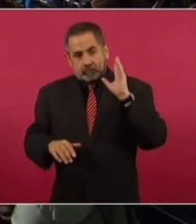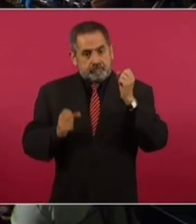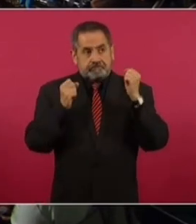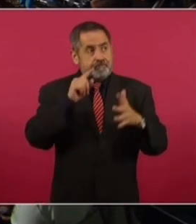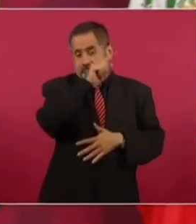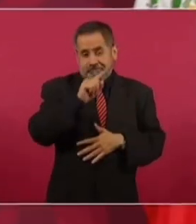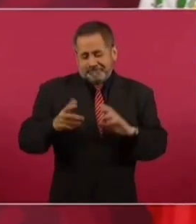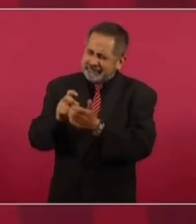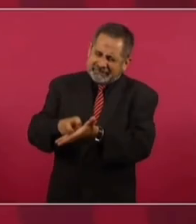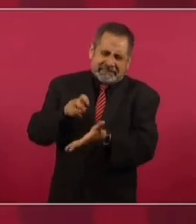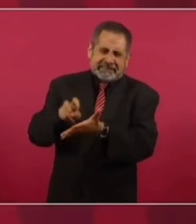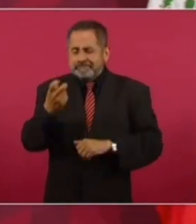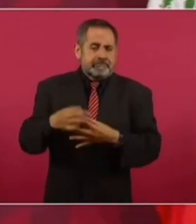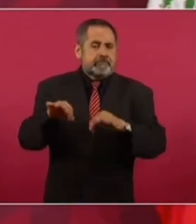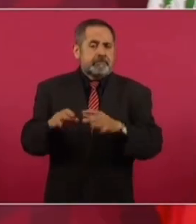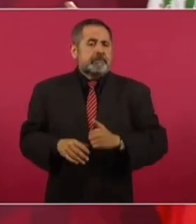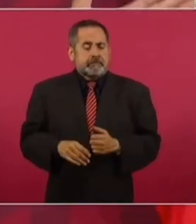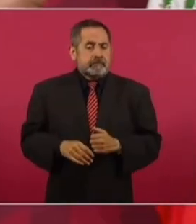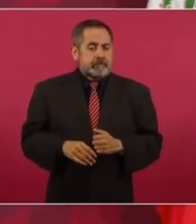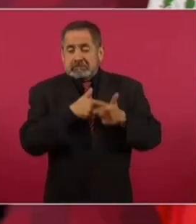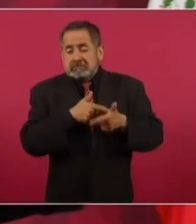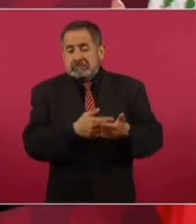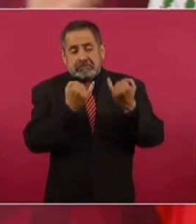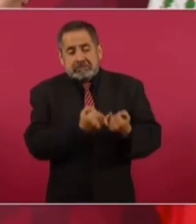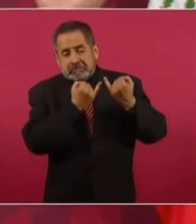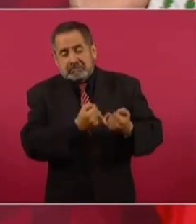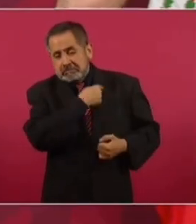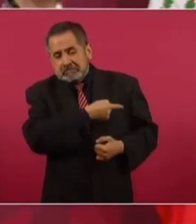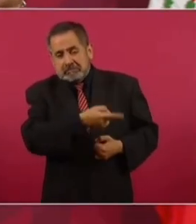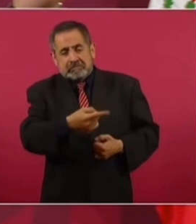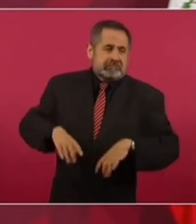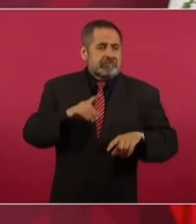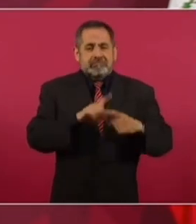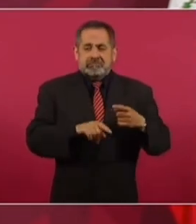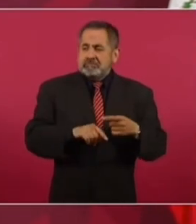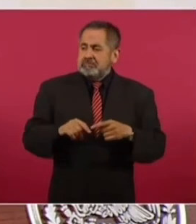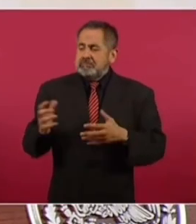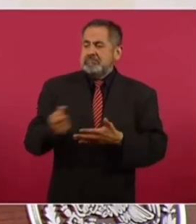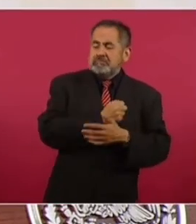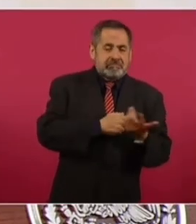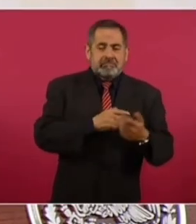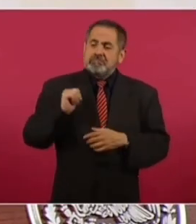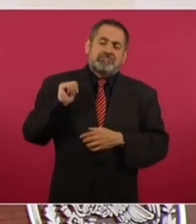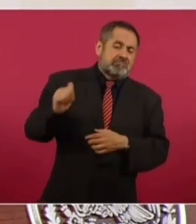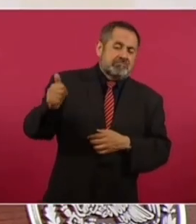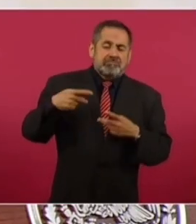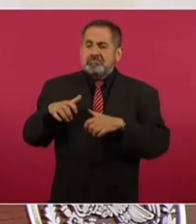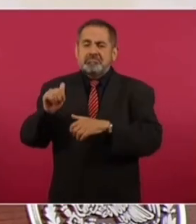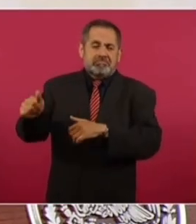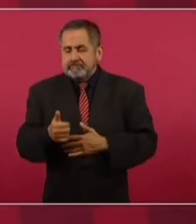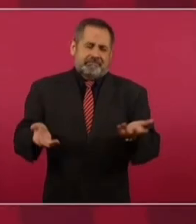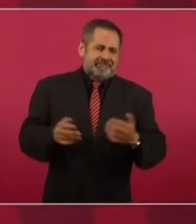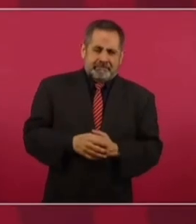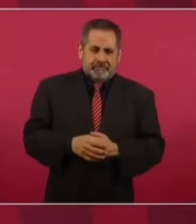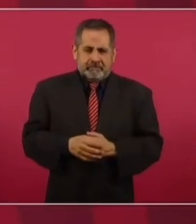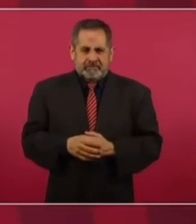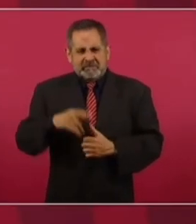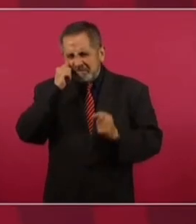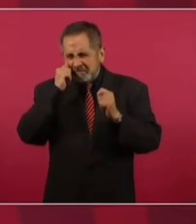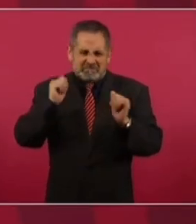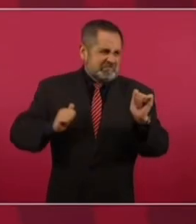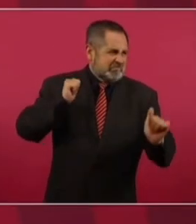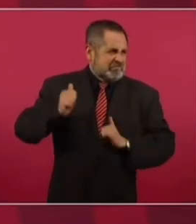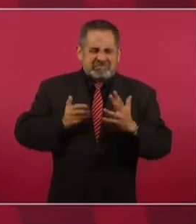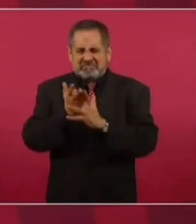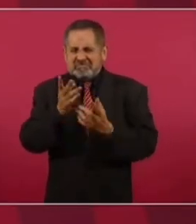en plena descomposición. Si hubiese continuado lo mismo, la corrupción, el saqueo, el abandono al pueblo, a los jóvenes, el de triunfar a toda costa